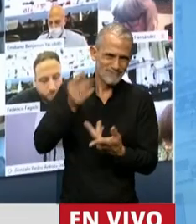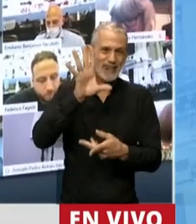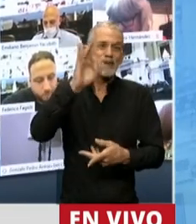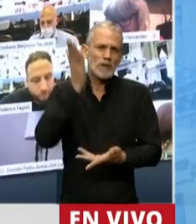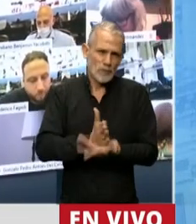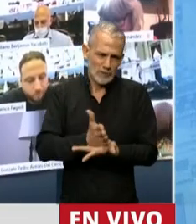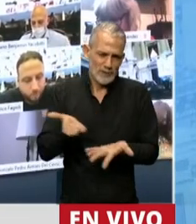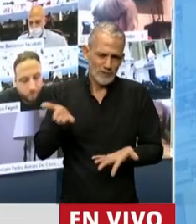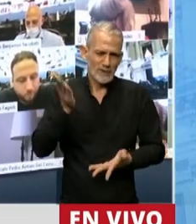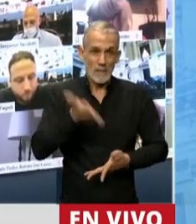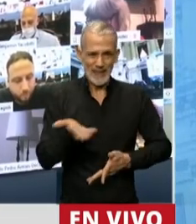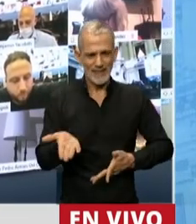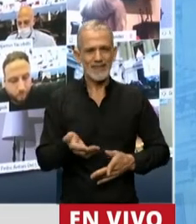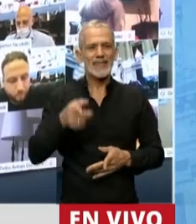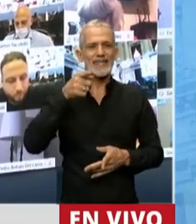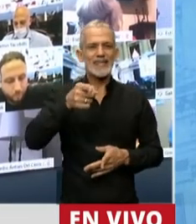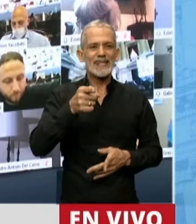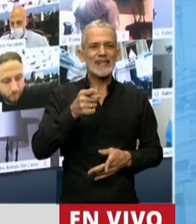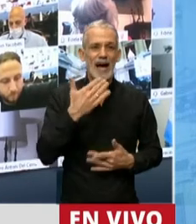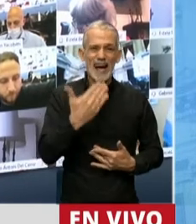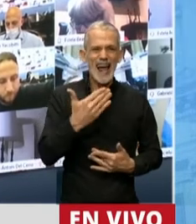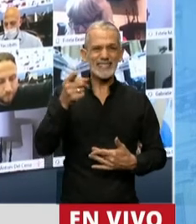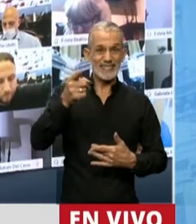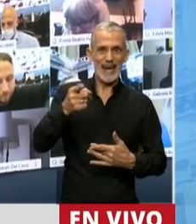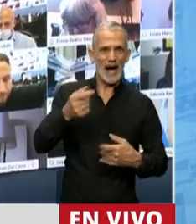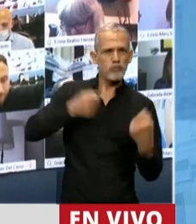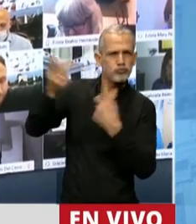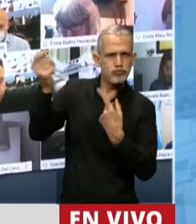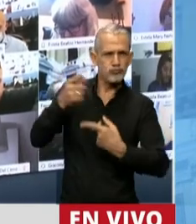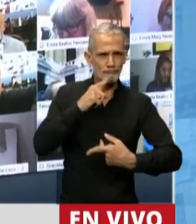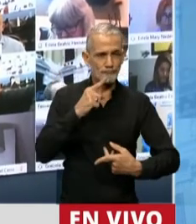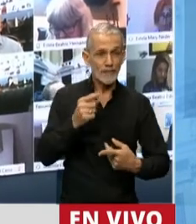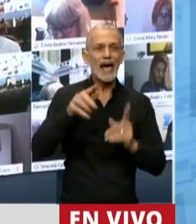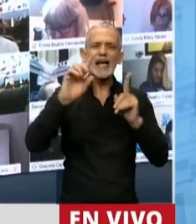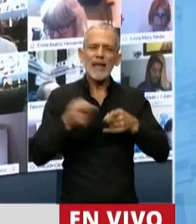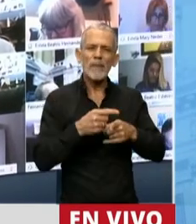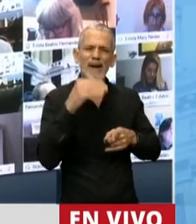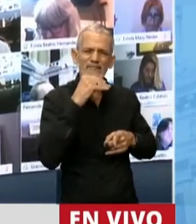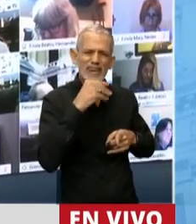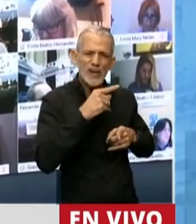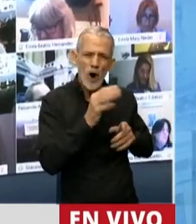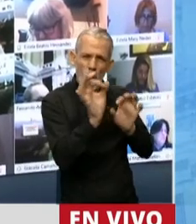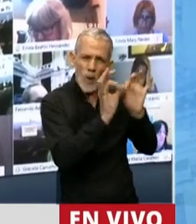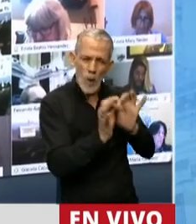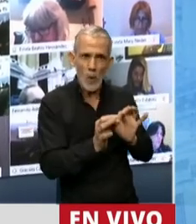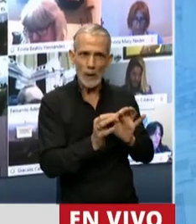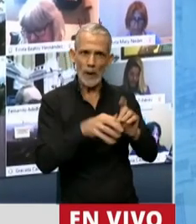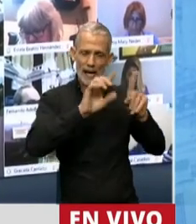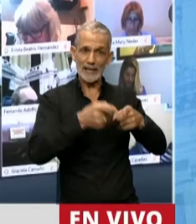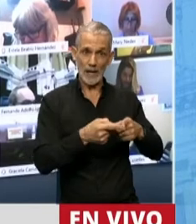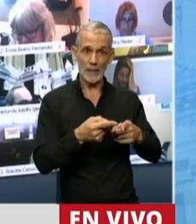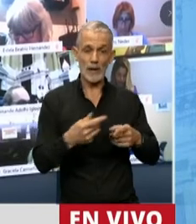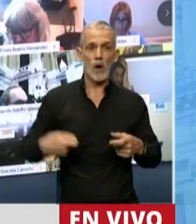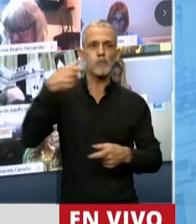importante. Finalmente, presidente, creo que así como la vitivinicultura se le aumentaron los reintegros,